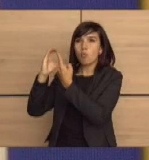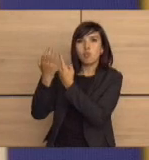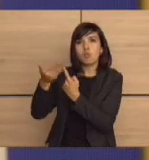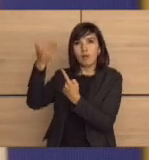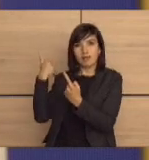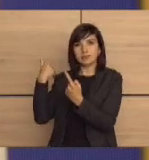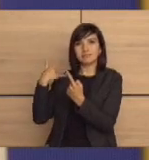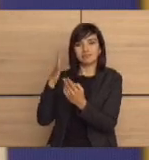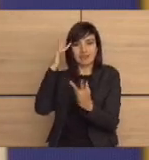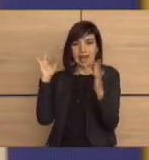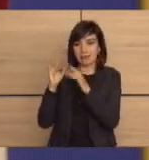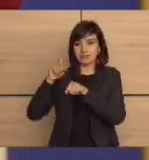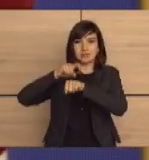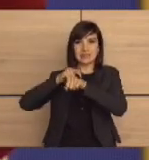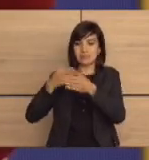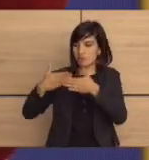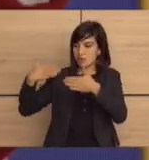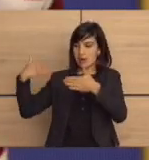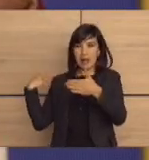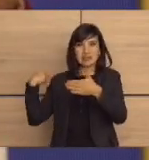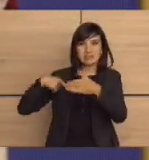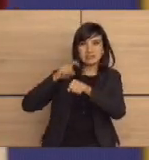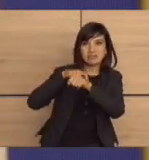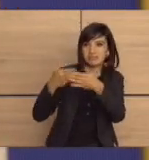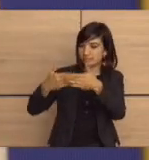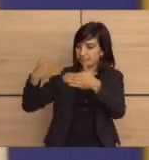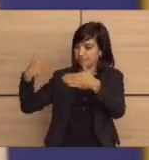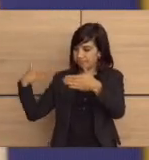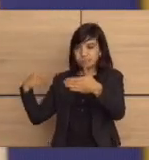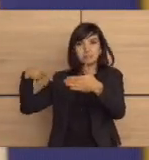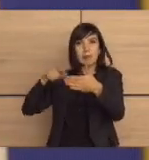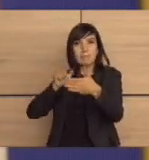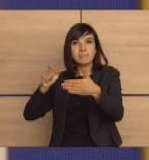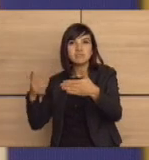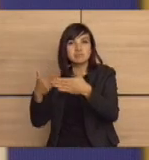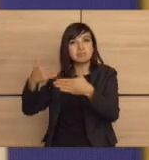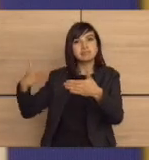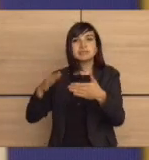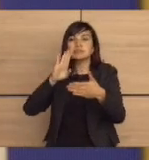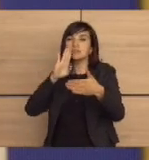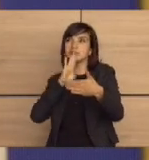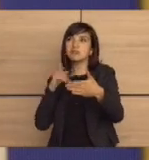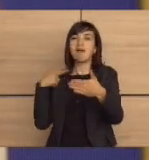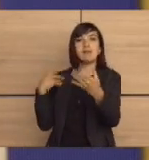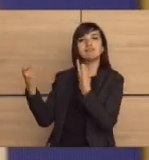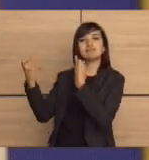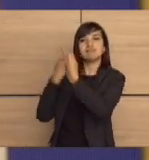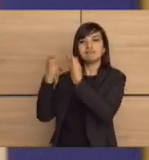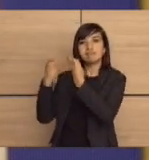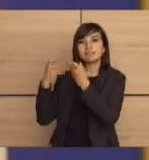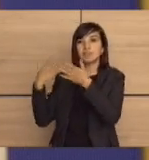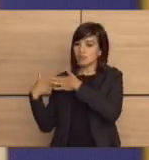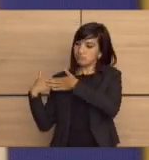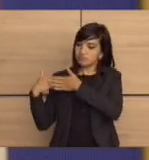tiempo, de la distancia con los que nos precedieron y de la posibilidad de pensar lo que